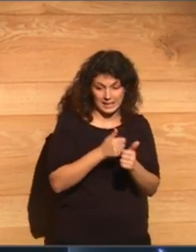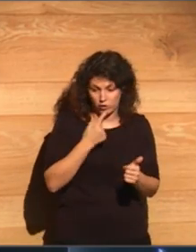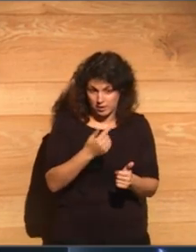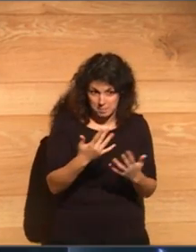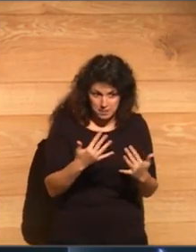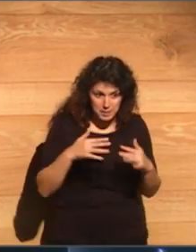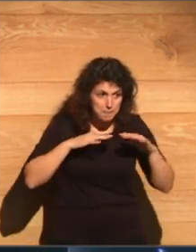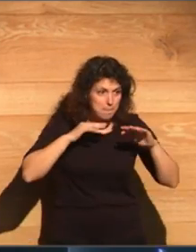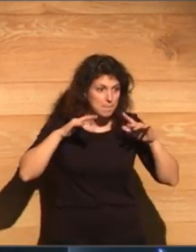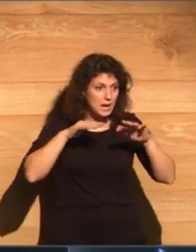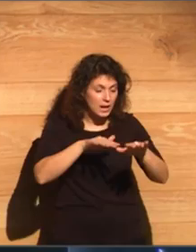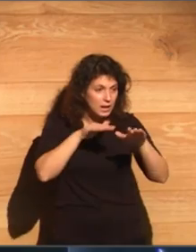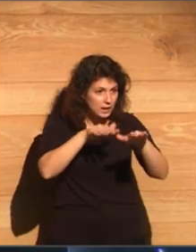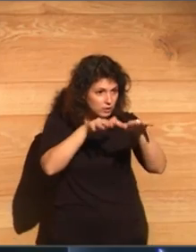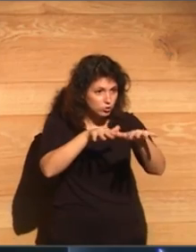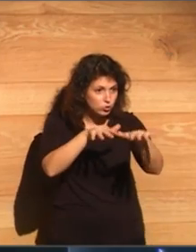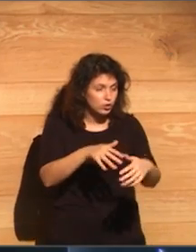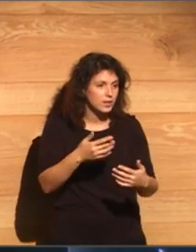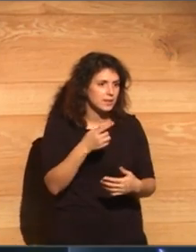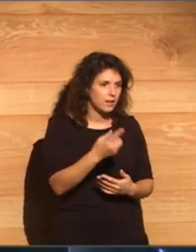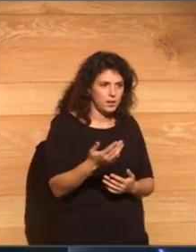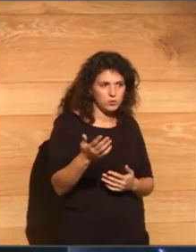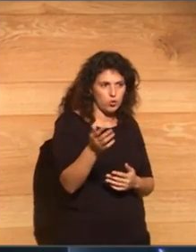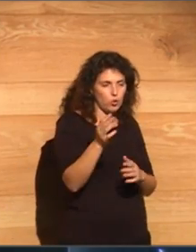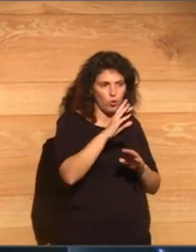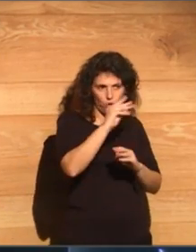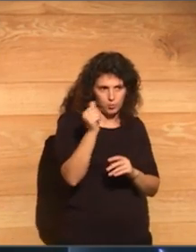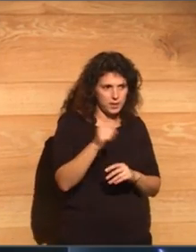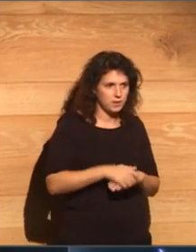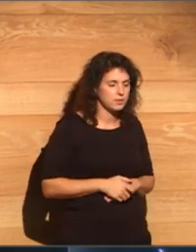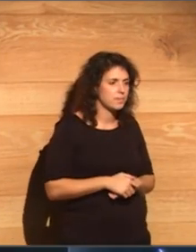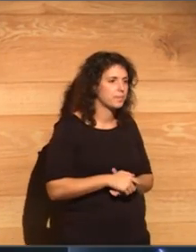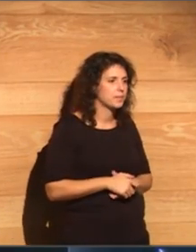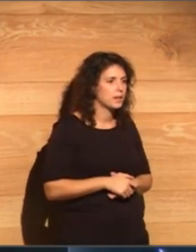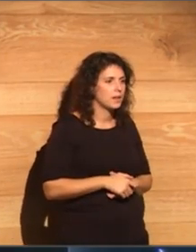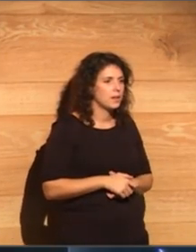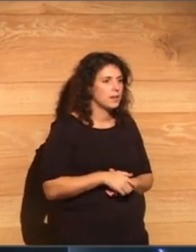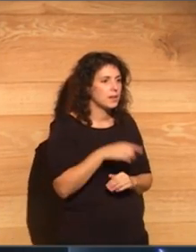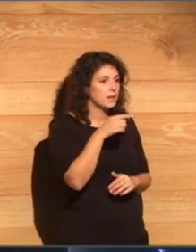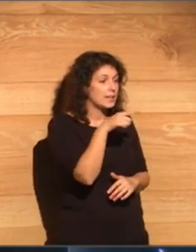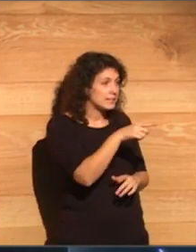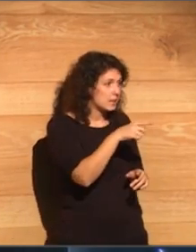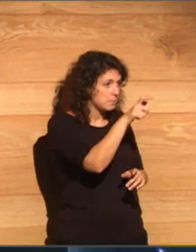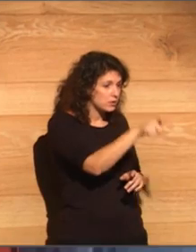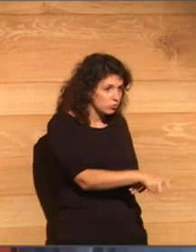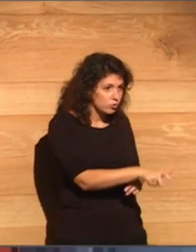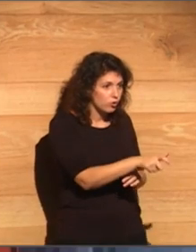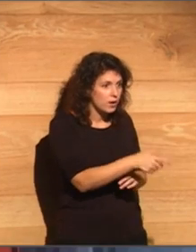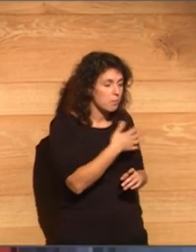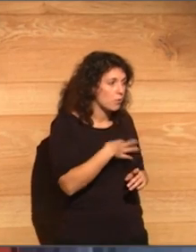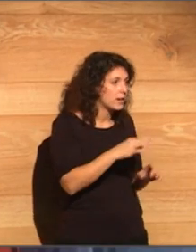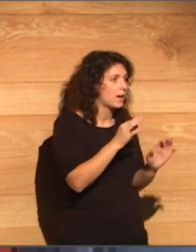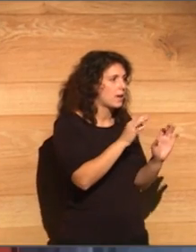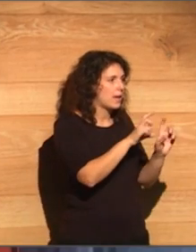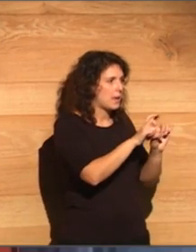las maratones, lo que da dinero son las maratones, déjate de estos rollos, tal. Muchas, bueno, pues, muchas no. Sinvergüenza más. Voy a corregir mi afirmación, pero este señor probablemente tendría una